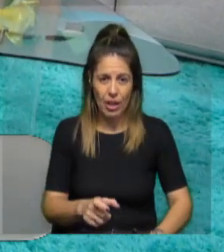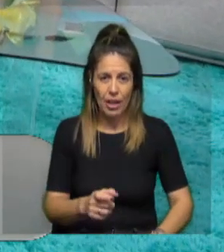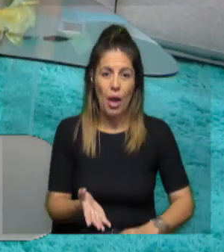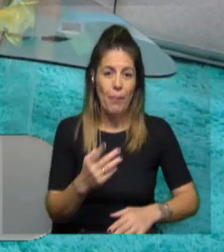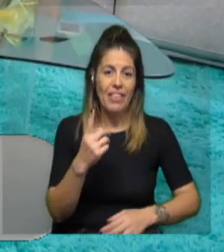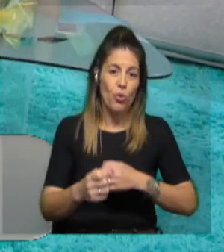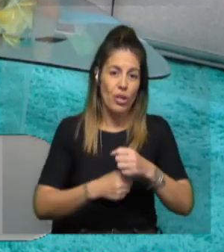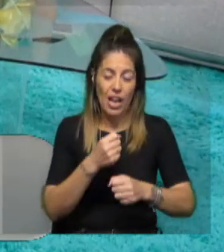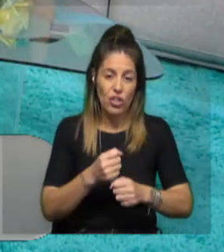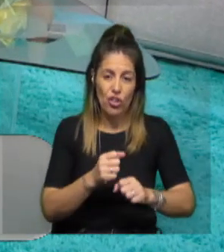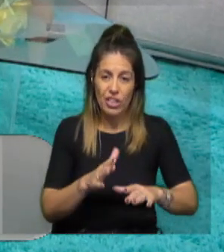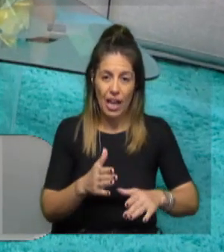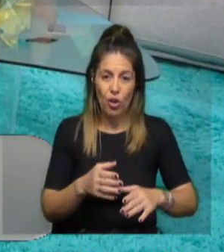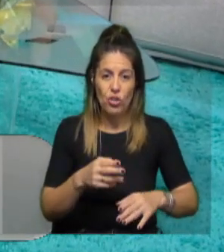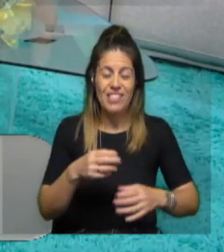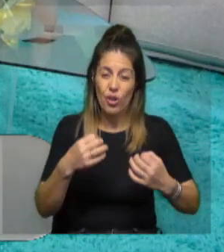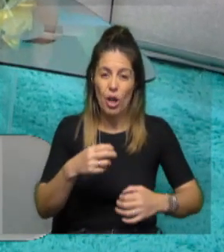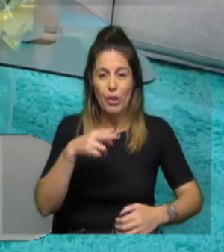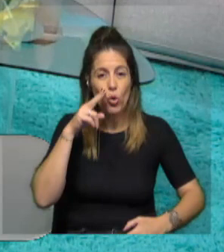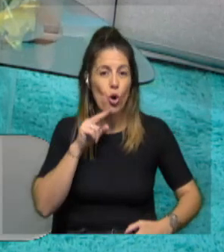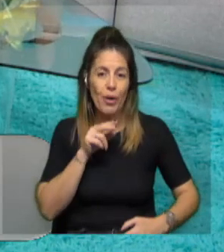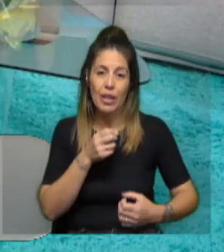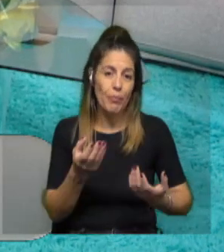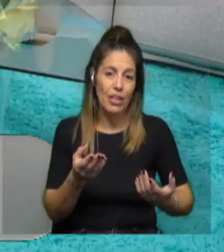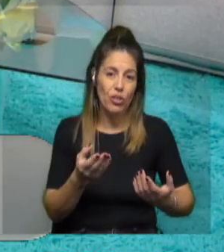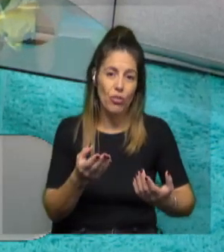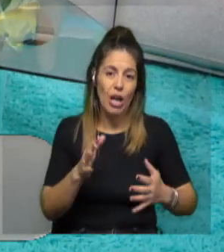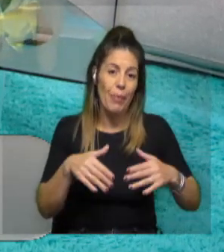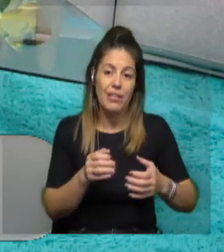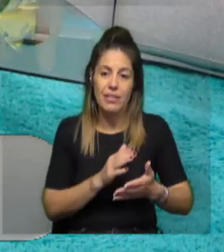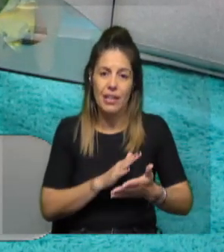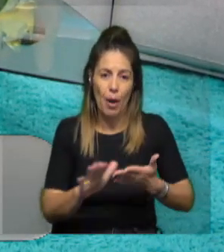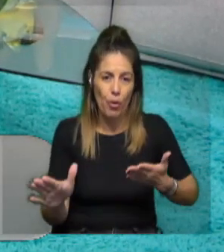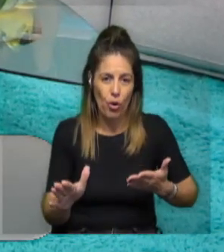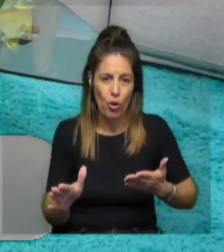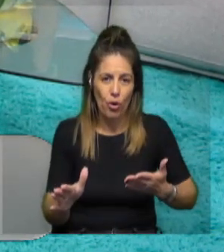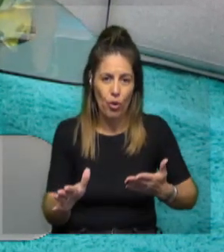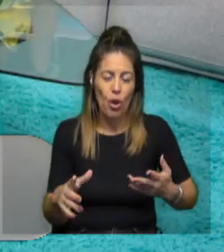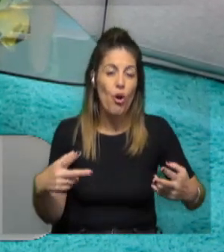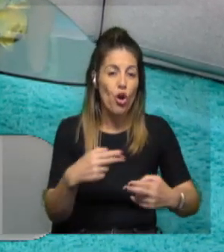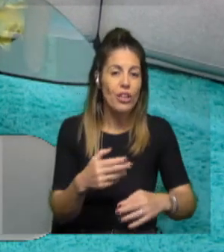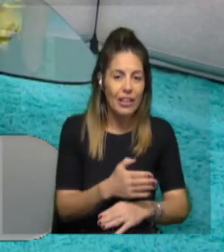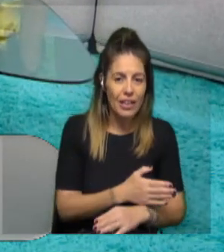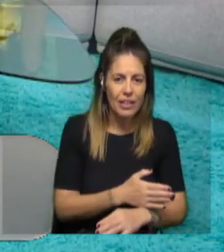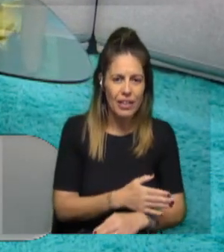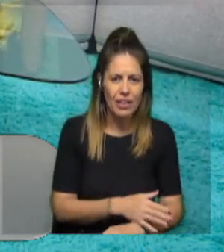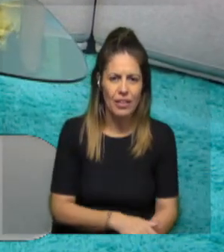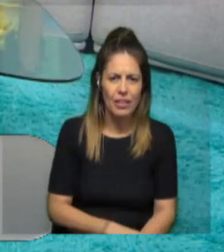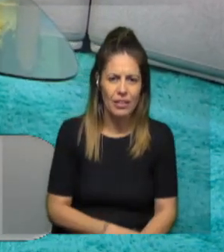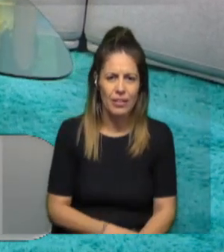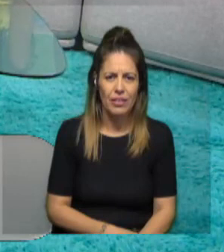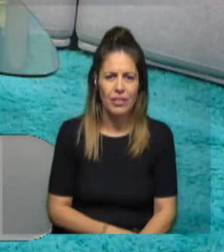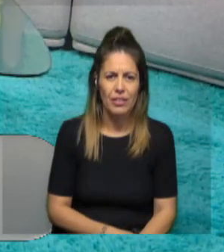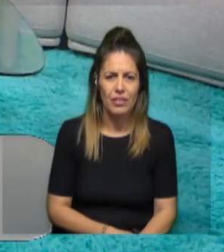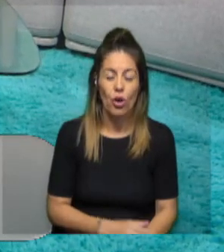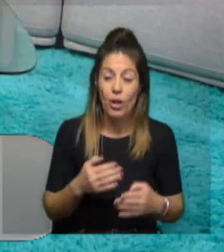un comportamiento. Seguramente debe haber una omisión en caso de que se haya escapado. Ahora. ¿Puedo cortarte antes que siga? ¿Pero con qué? No, con